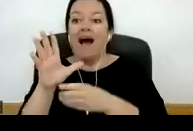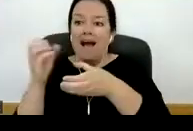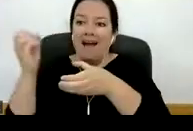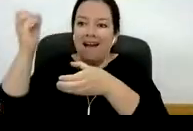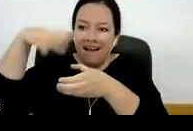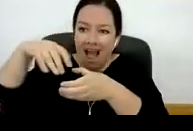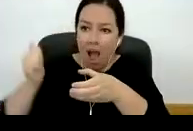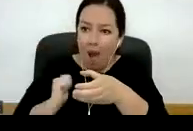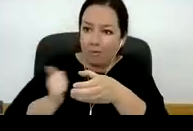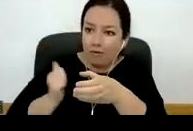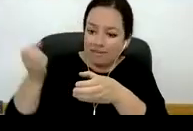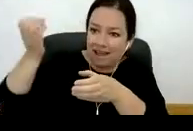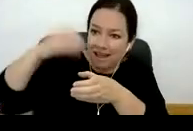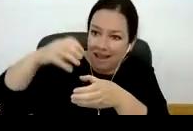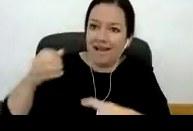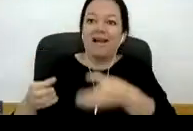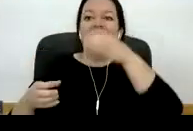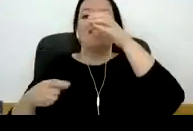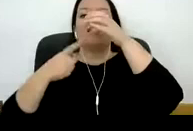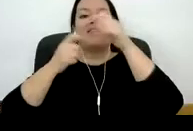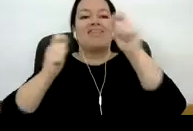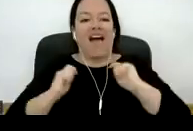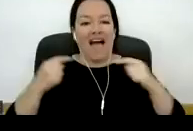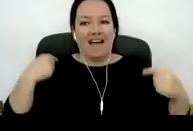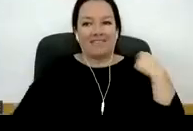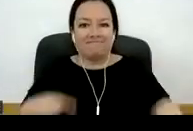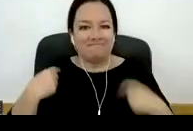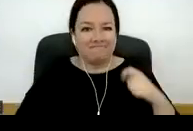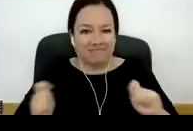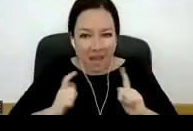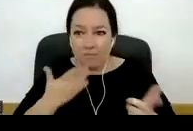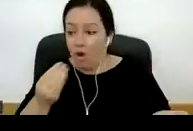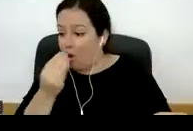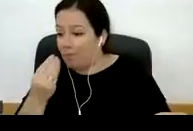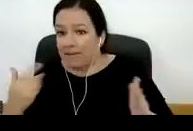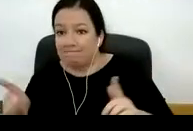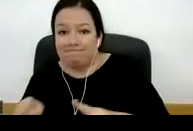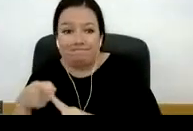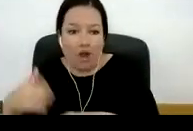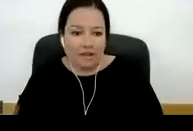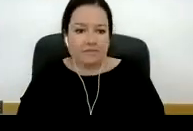oligoelementos, aquellos minerales que no introduzcamos con la alimentación.